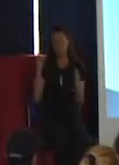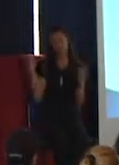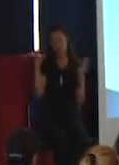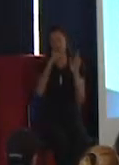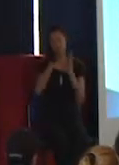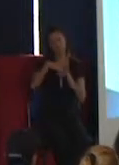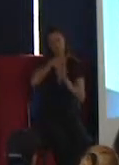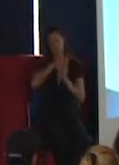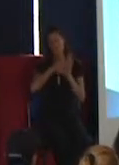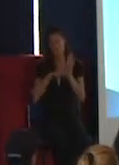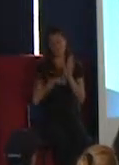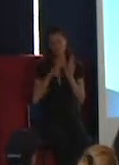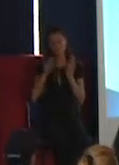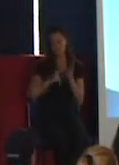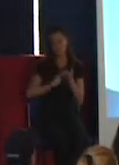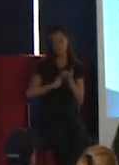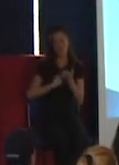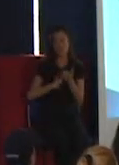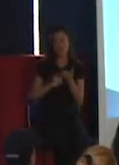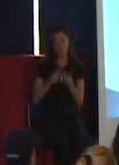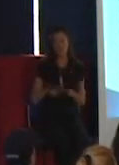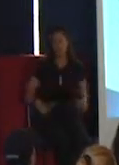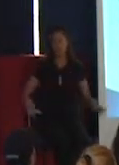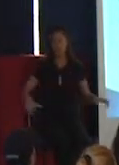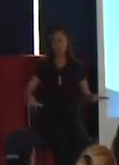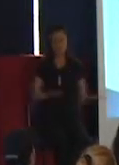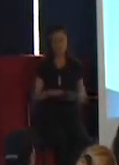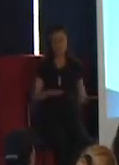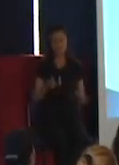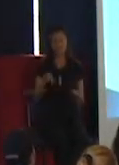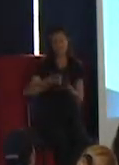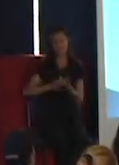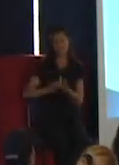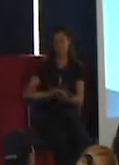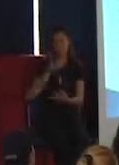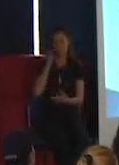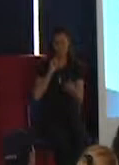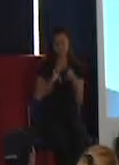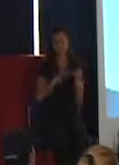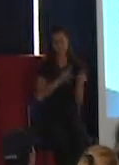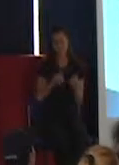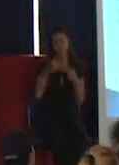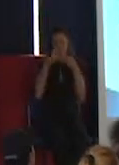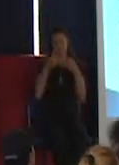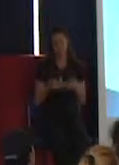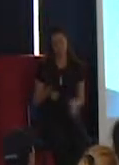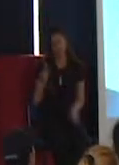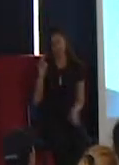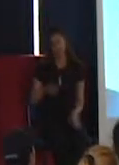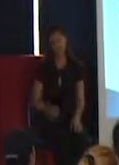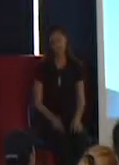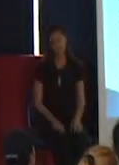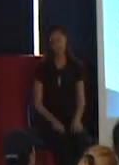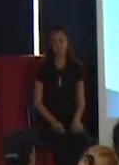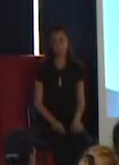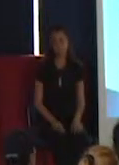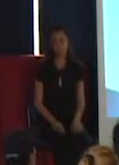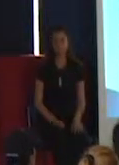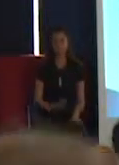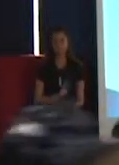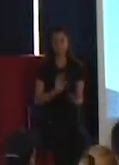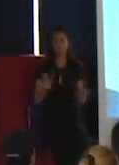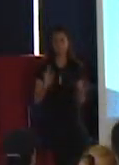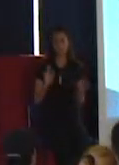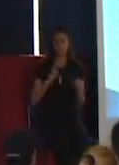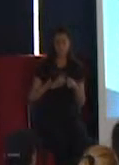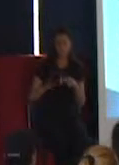que adecuar sus instalaciones para las personas con discapacidad. ¿Sí? No solamente